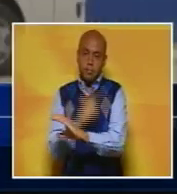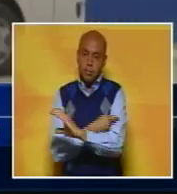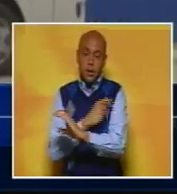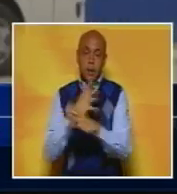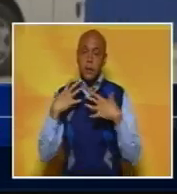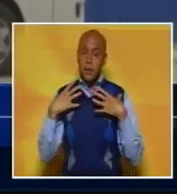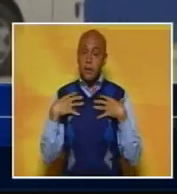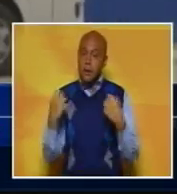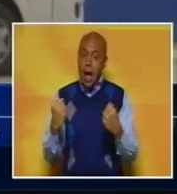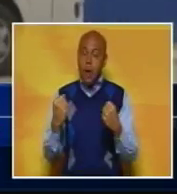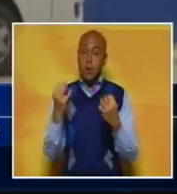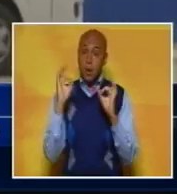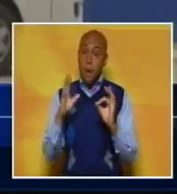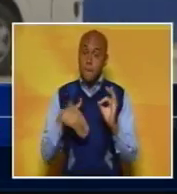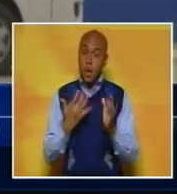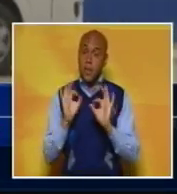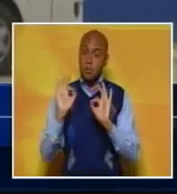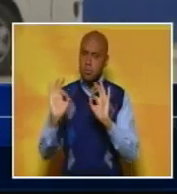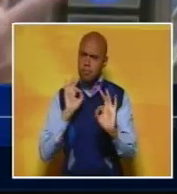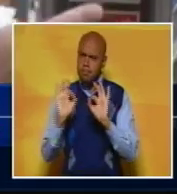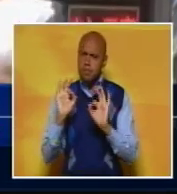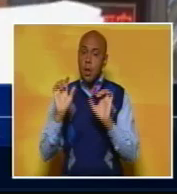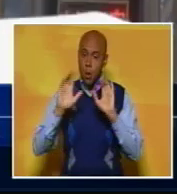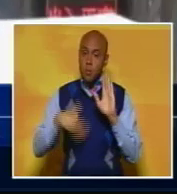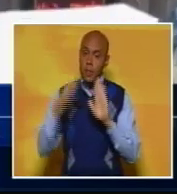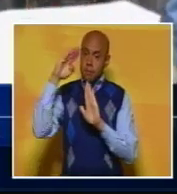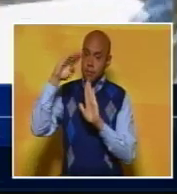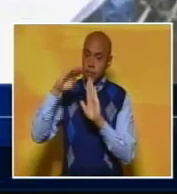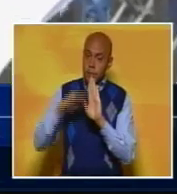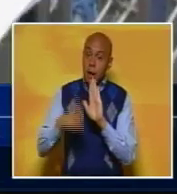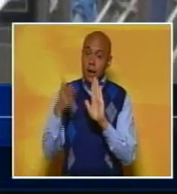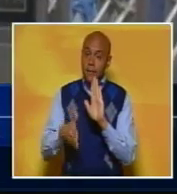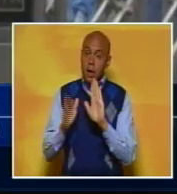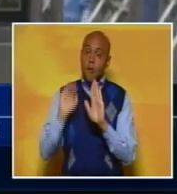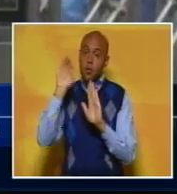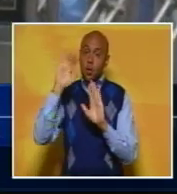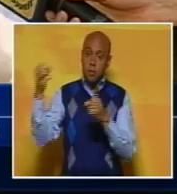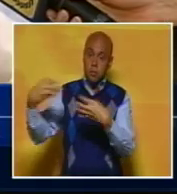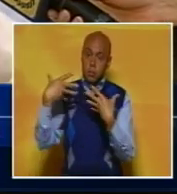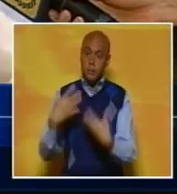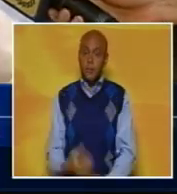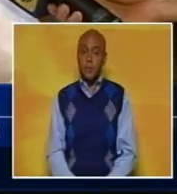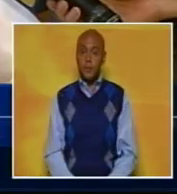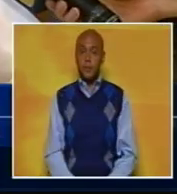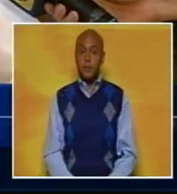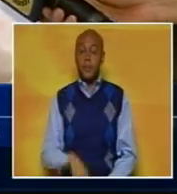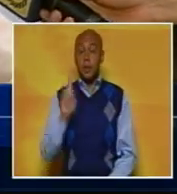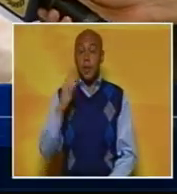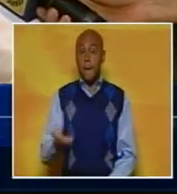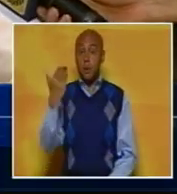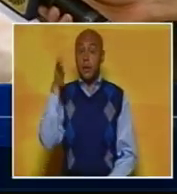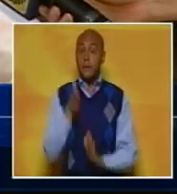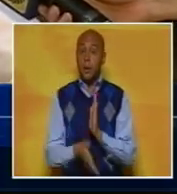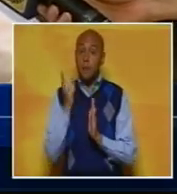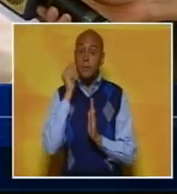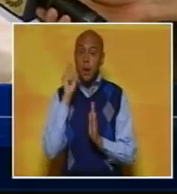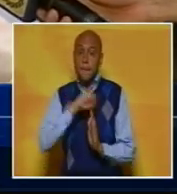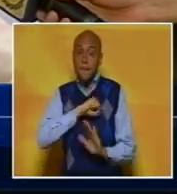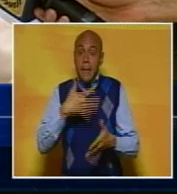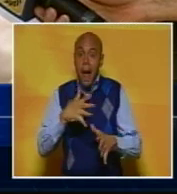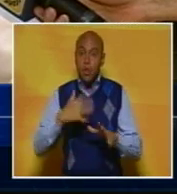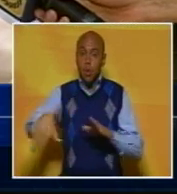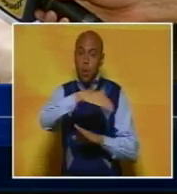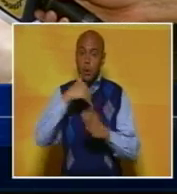casos, pero con precaución se puede lograr disminuir las posibilidades de contraer la infección. Lo importante es no crear alarma dentro